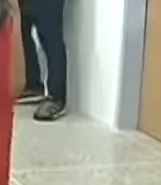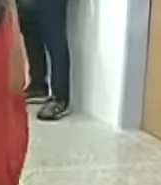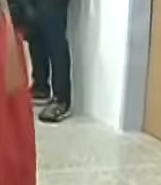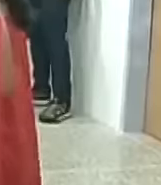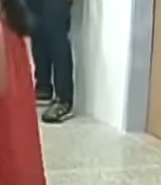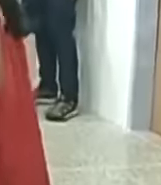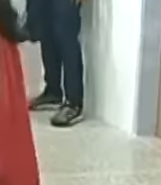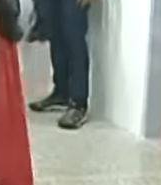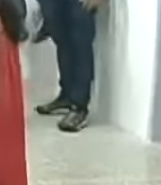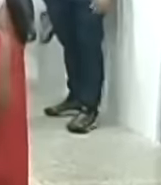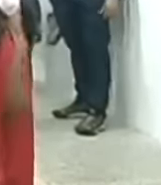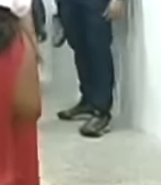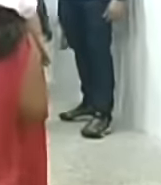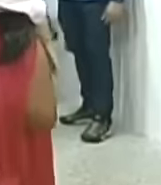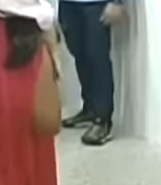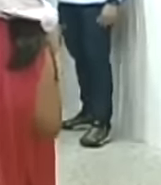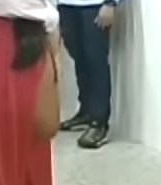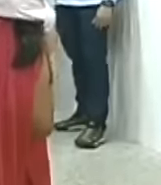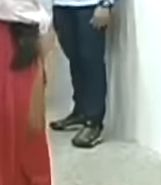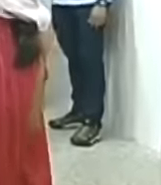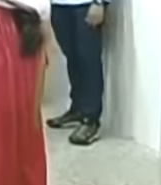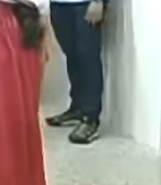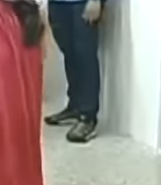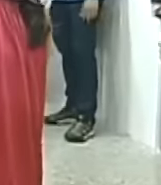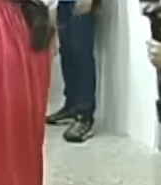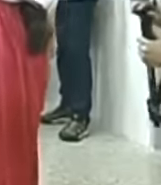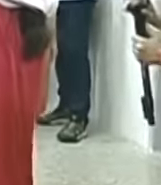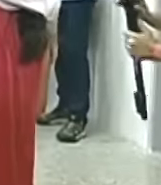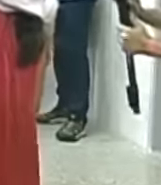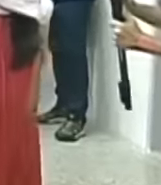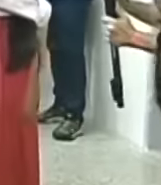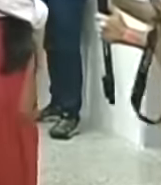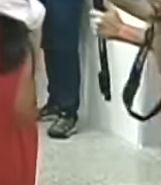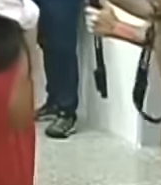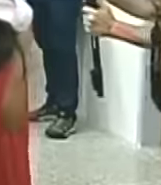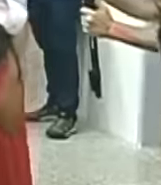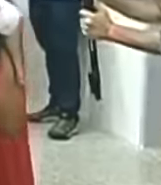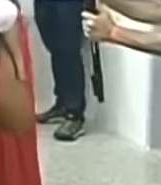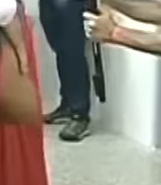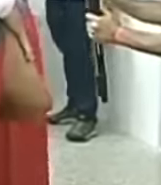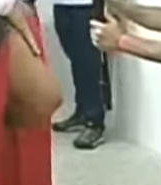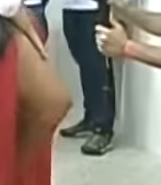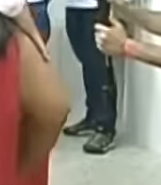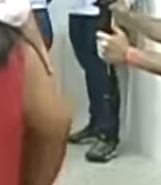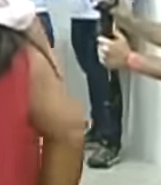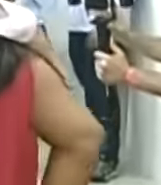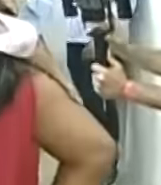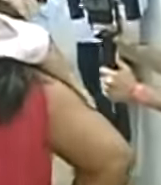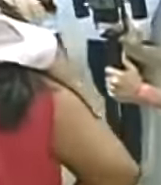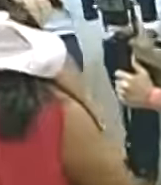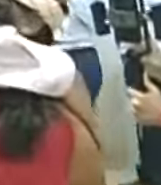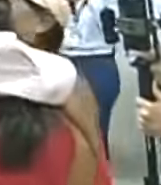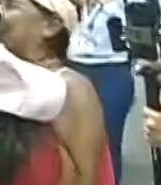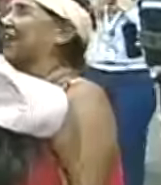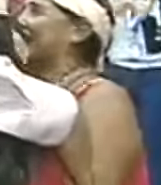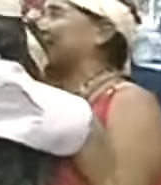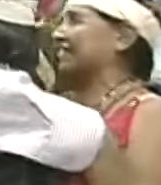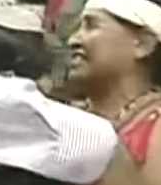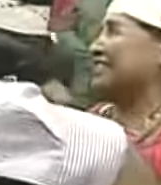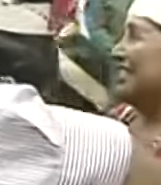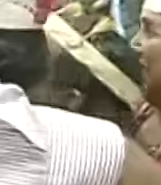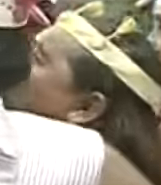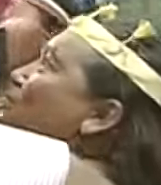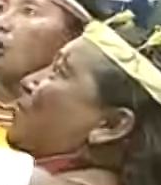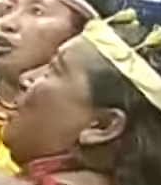Ritual que compartían a esta hora la comunidad guarao de acá del estado Delta Amacuro. Allí vemos al presidente